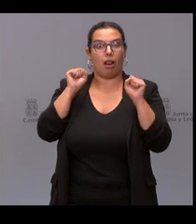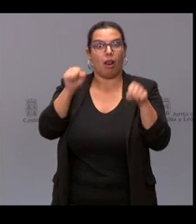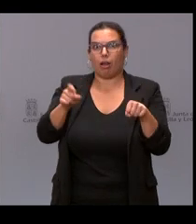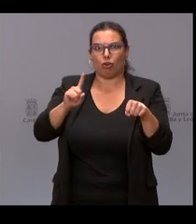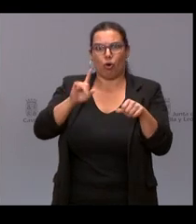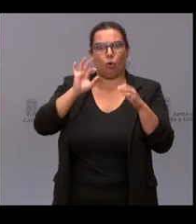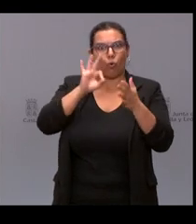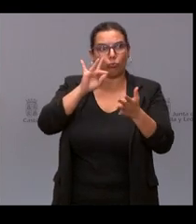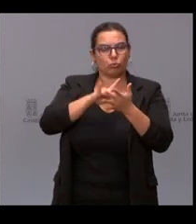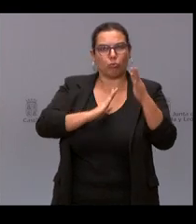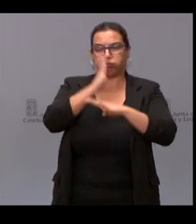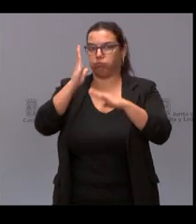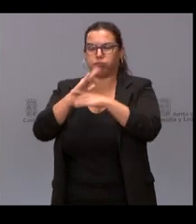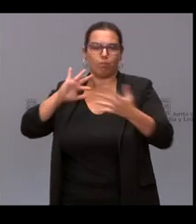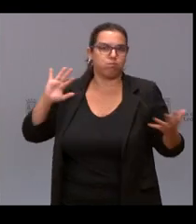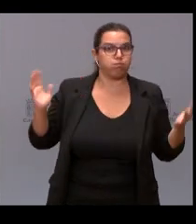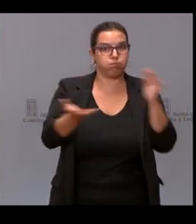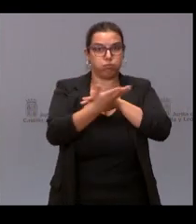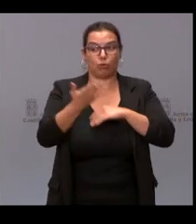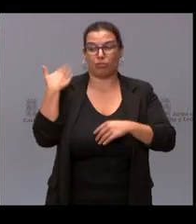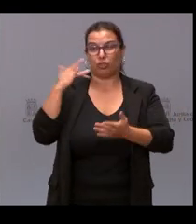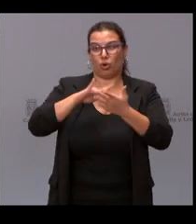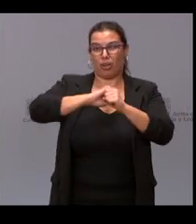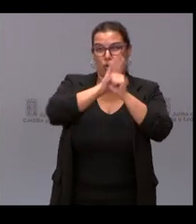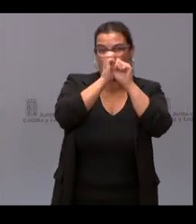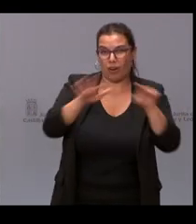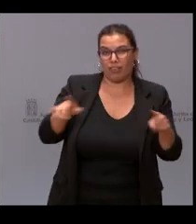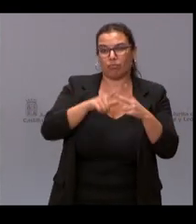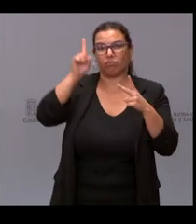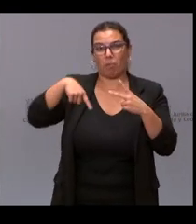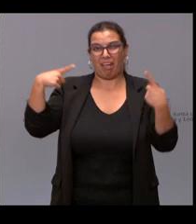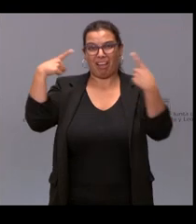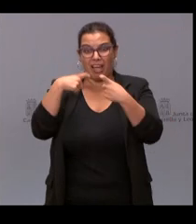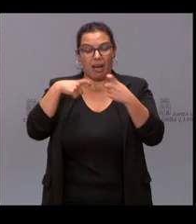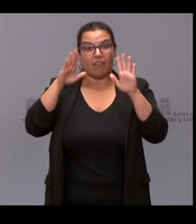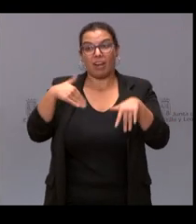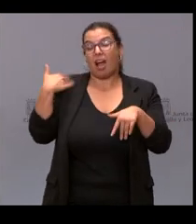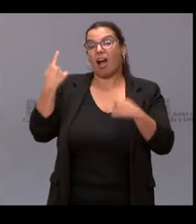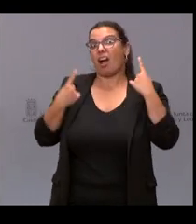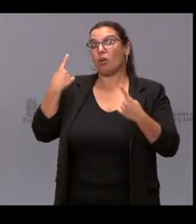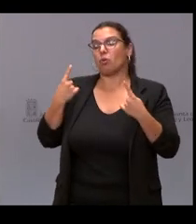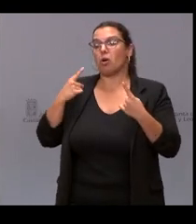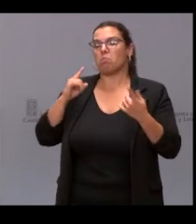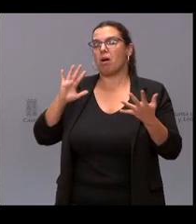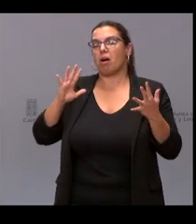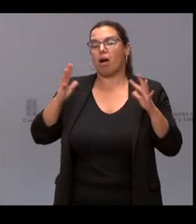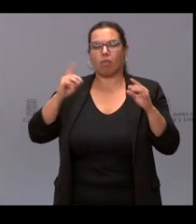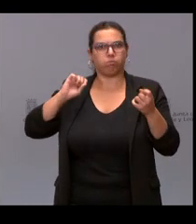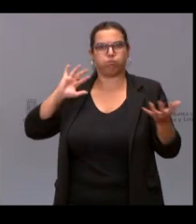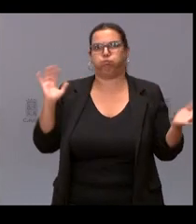pandemia, hay en este momento una guerra, y eso ha hecho que cambios que hubieran probablemente tardado décadas en